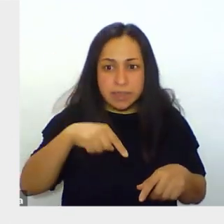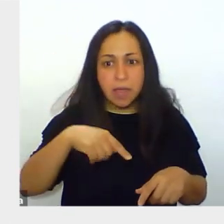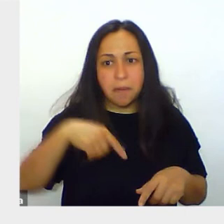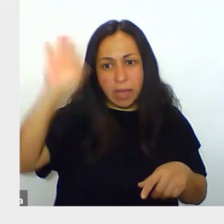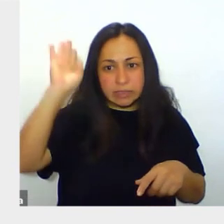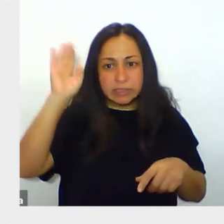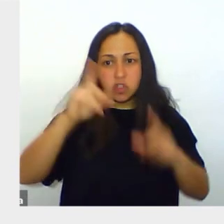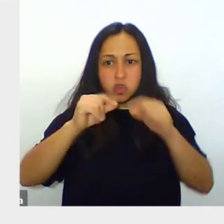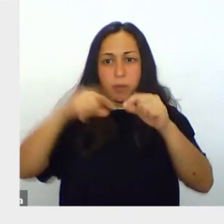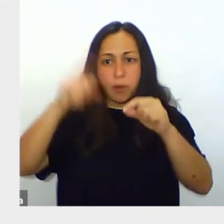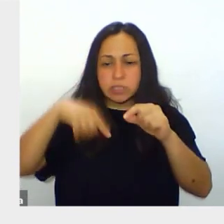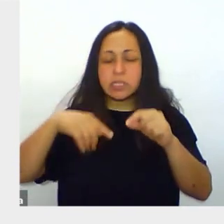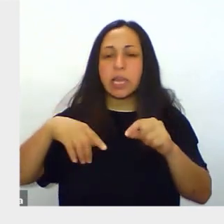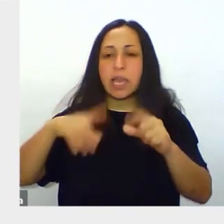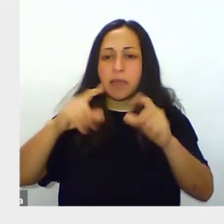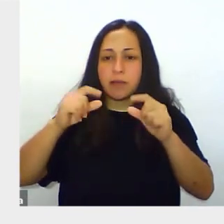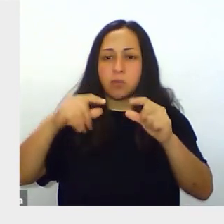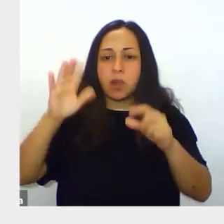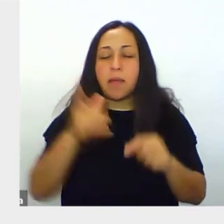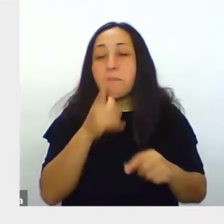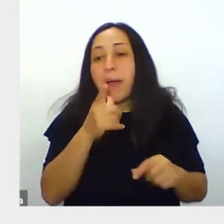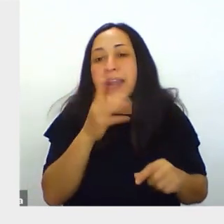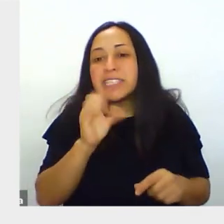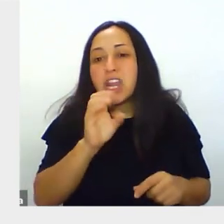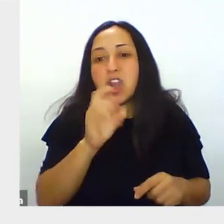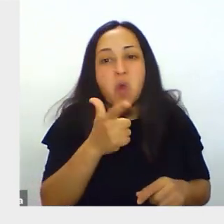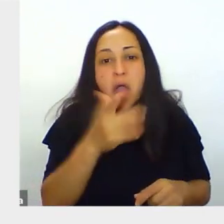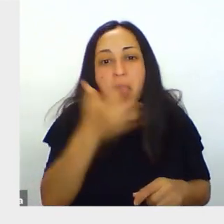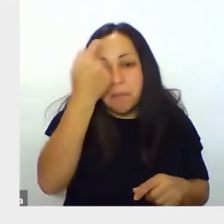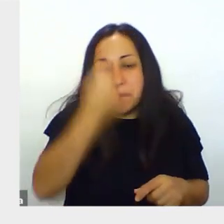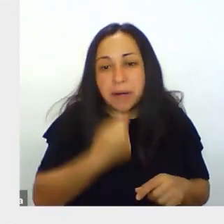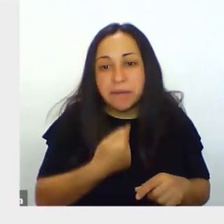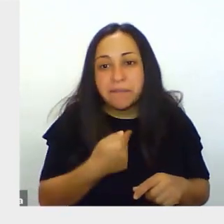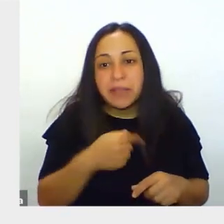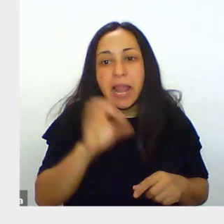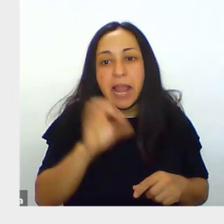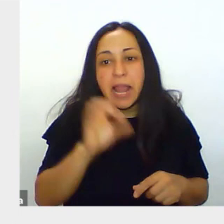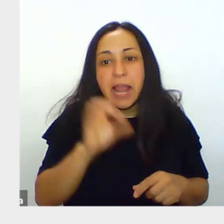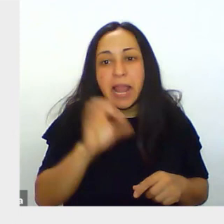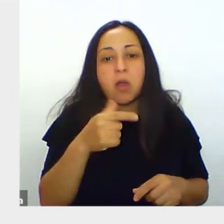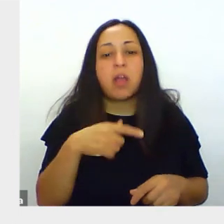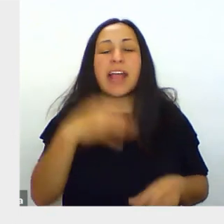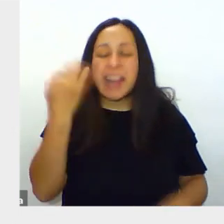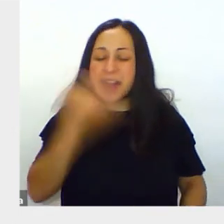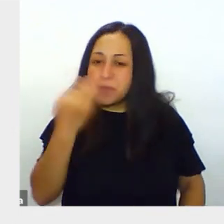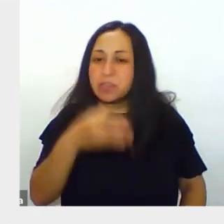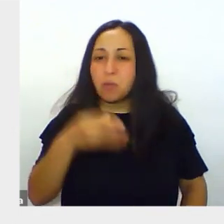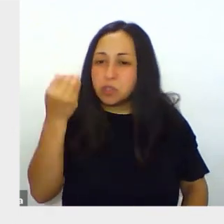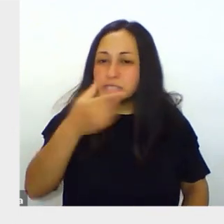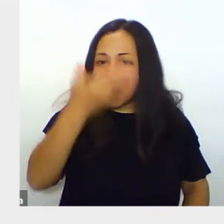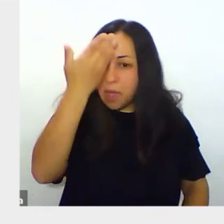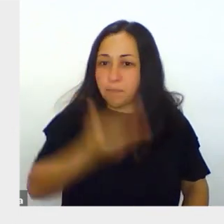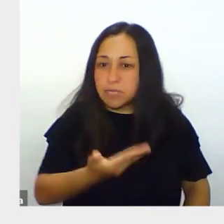violencia, inclusive cuando parecen ser anónimas o parecen ser de un perfil de una persona que no conocemos, realmente muchas veces las